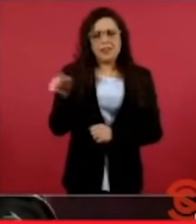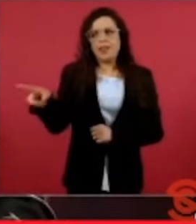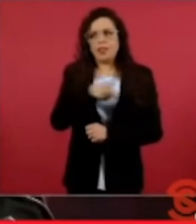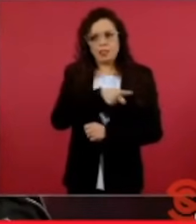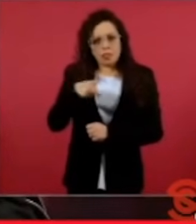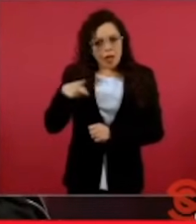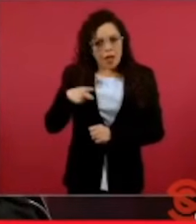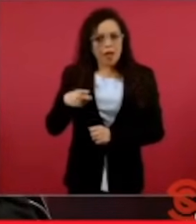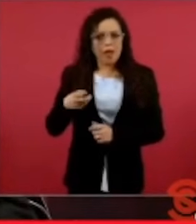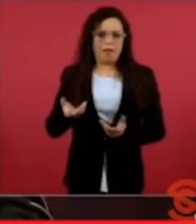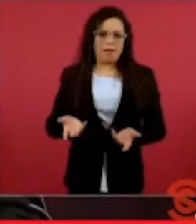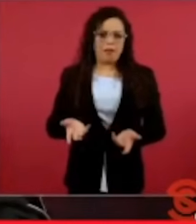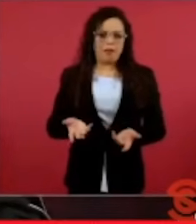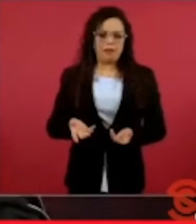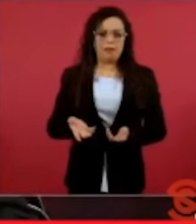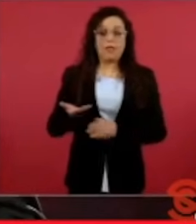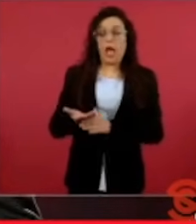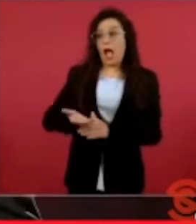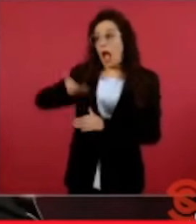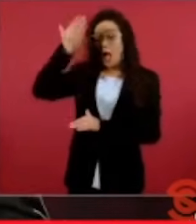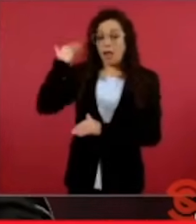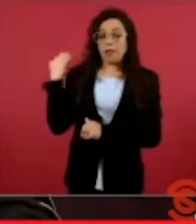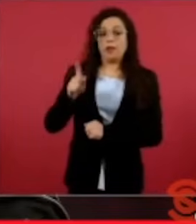judicial este